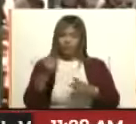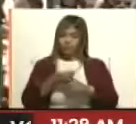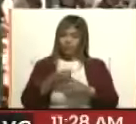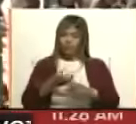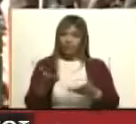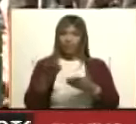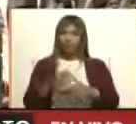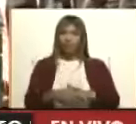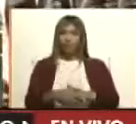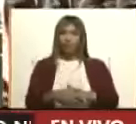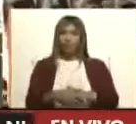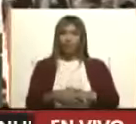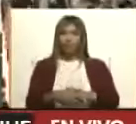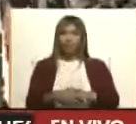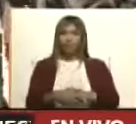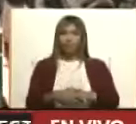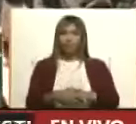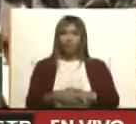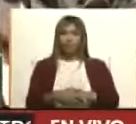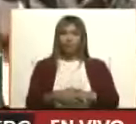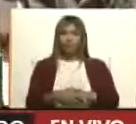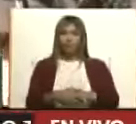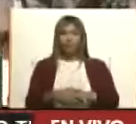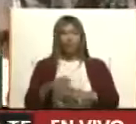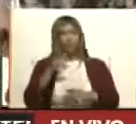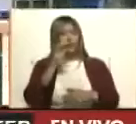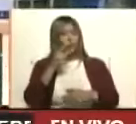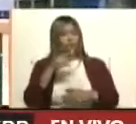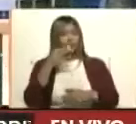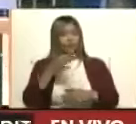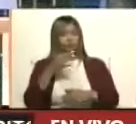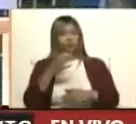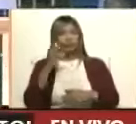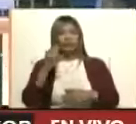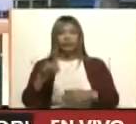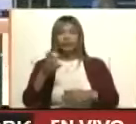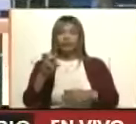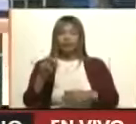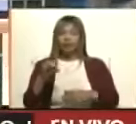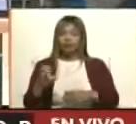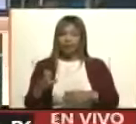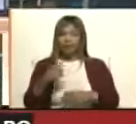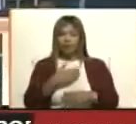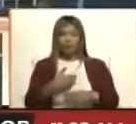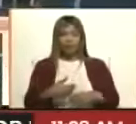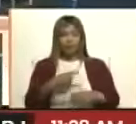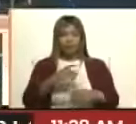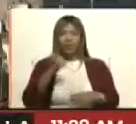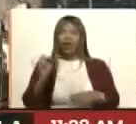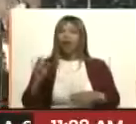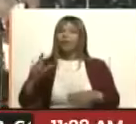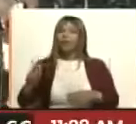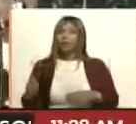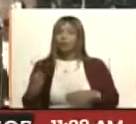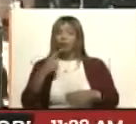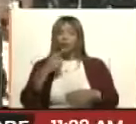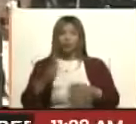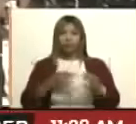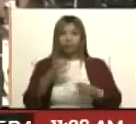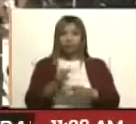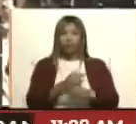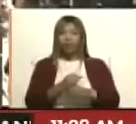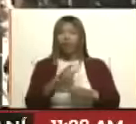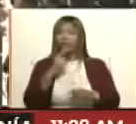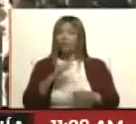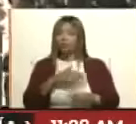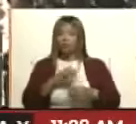pues. Escuchar la intervención del presidente del Consejo Nacional Electoral, el doctor Elvis Amoroso, quien mencionaba la labor de la